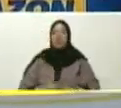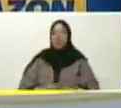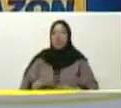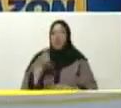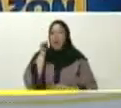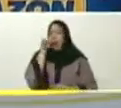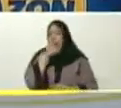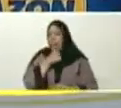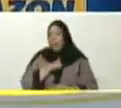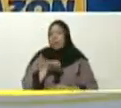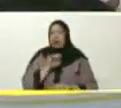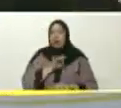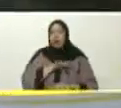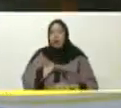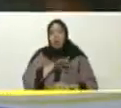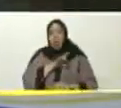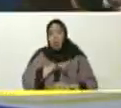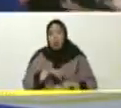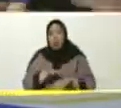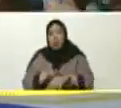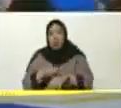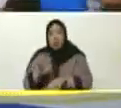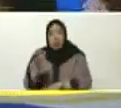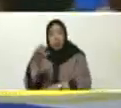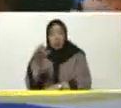Aguantando sus dolores,